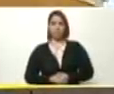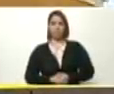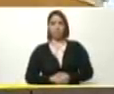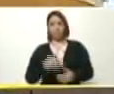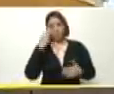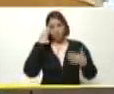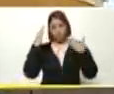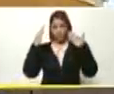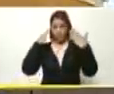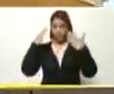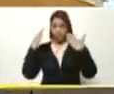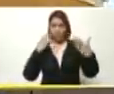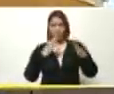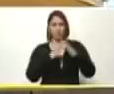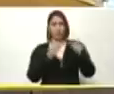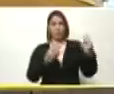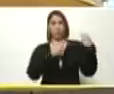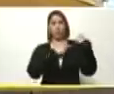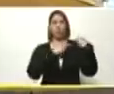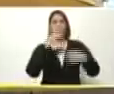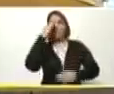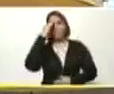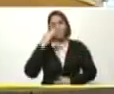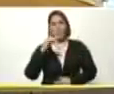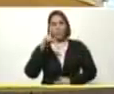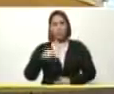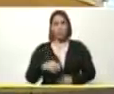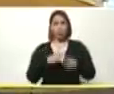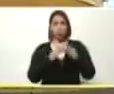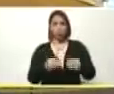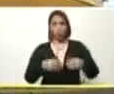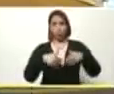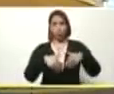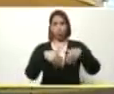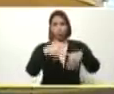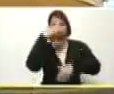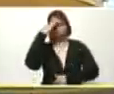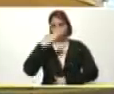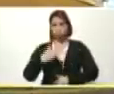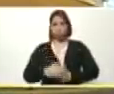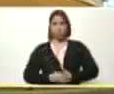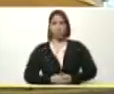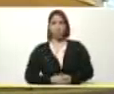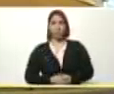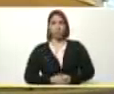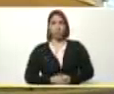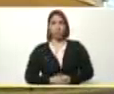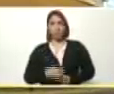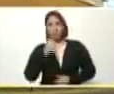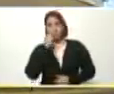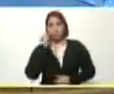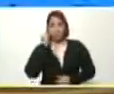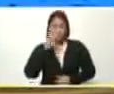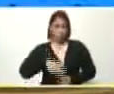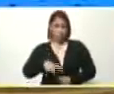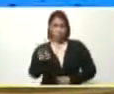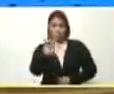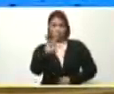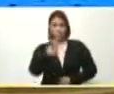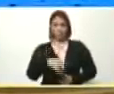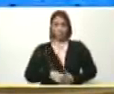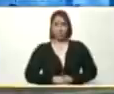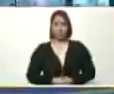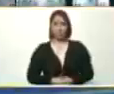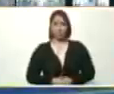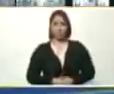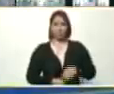Saludo a todos los jefes militares, a todos los soldados y soldadas del país